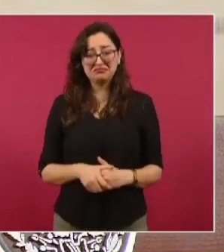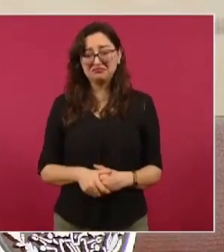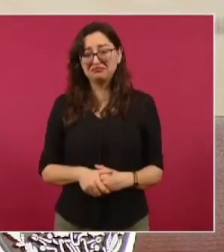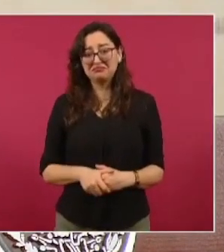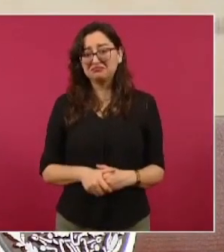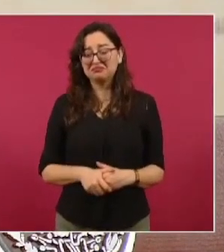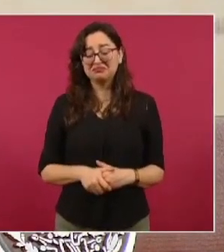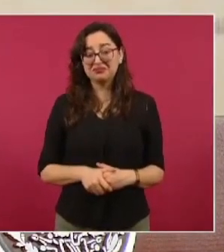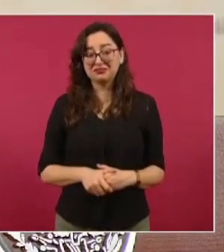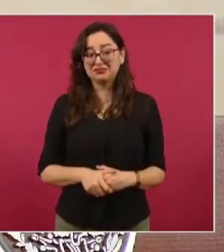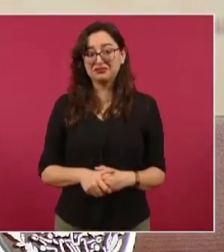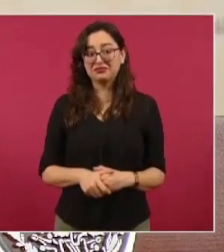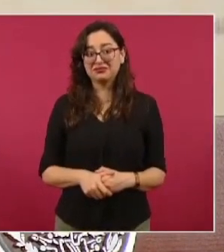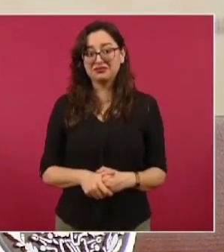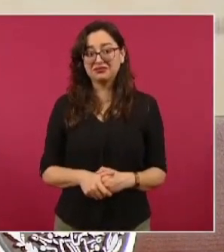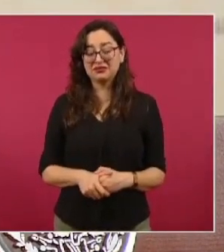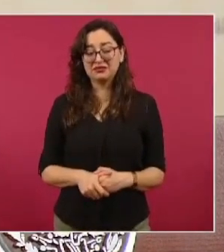Judicial